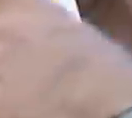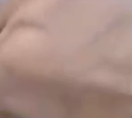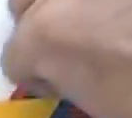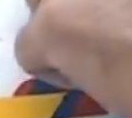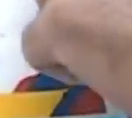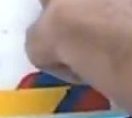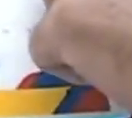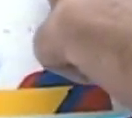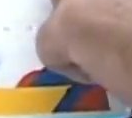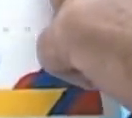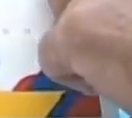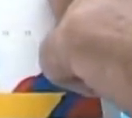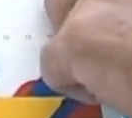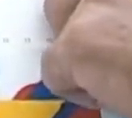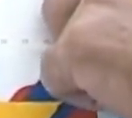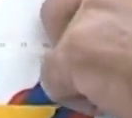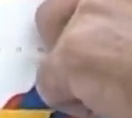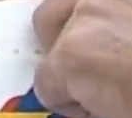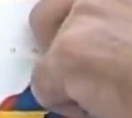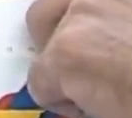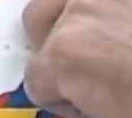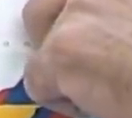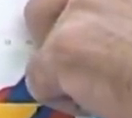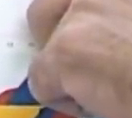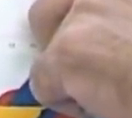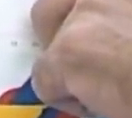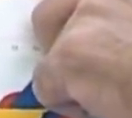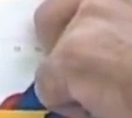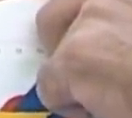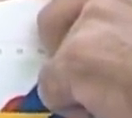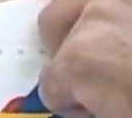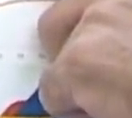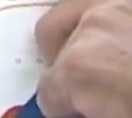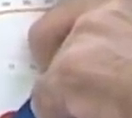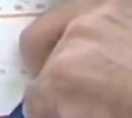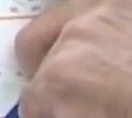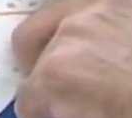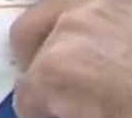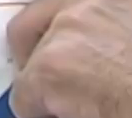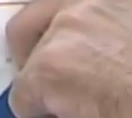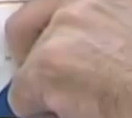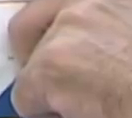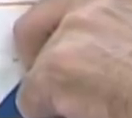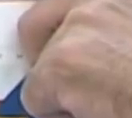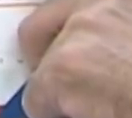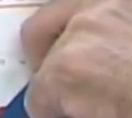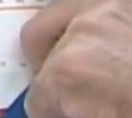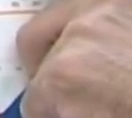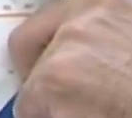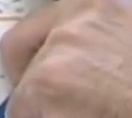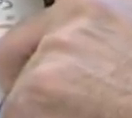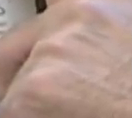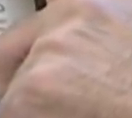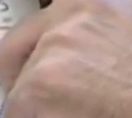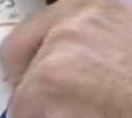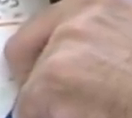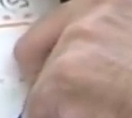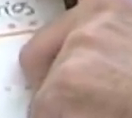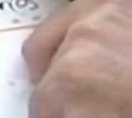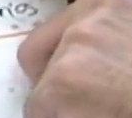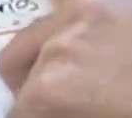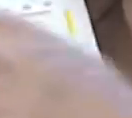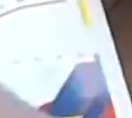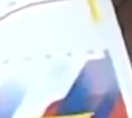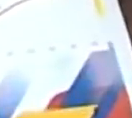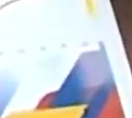La curva azul se parece mucho a una curva exponencial, se parece mucho a la curva de Brasil, se parece mucho a la curva de Perú, a la curva